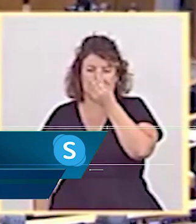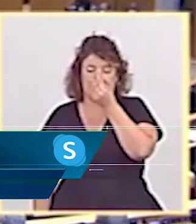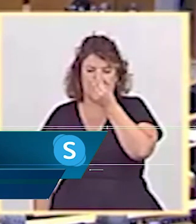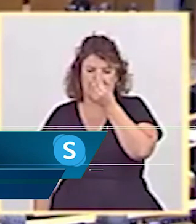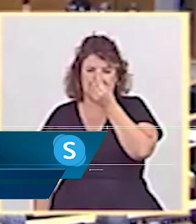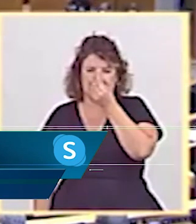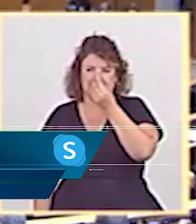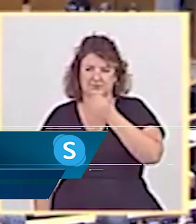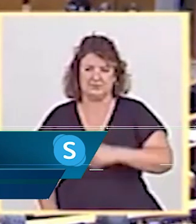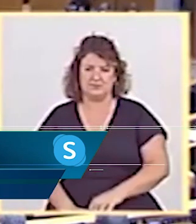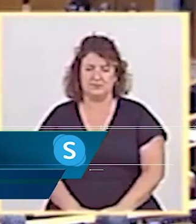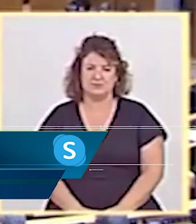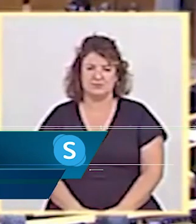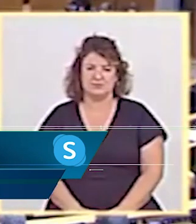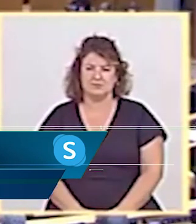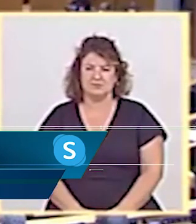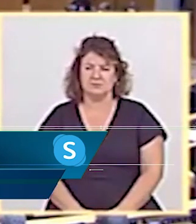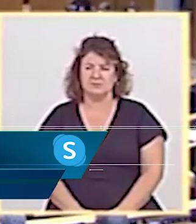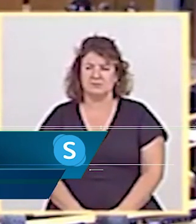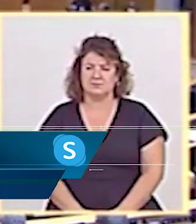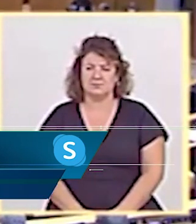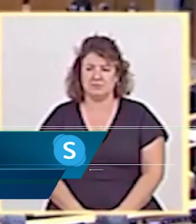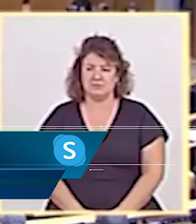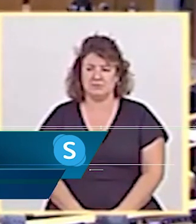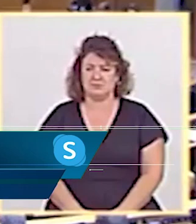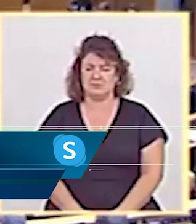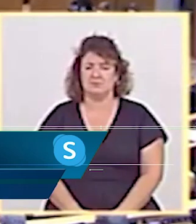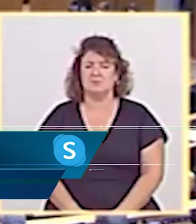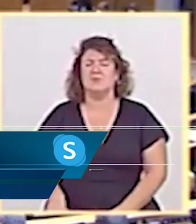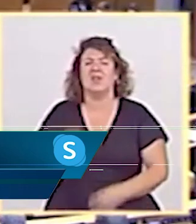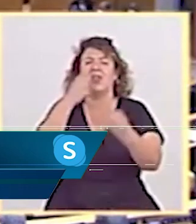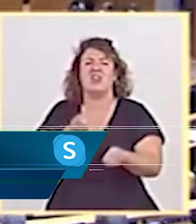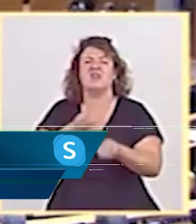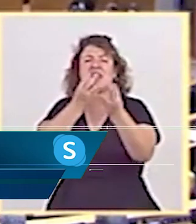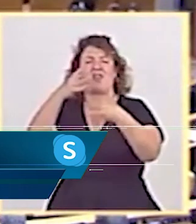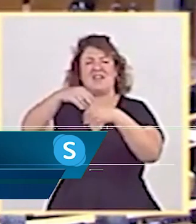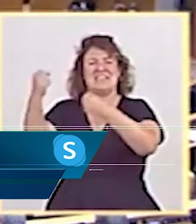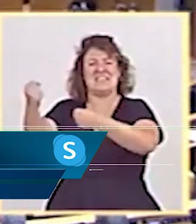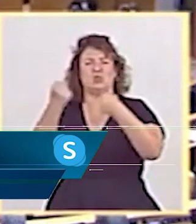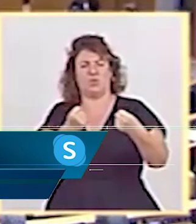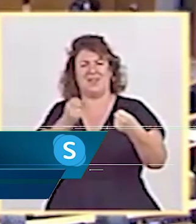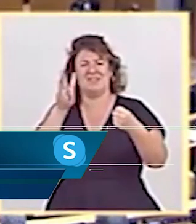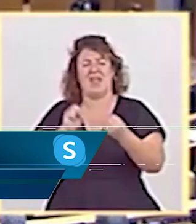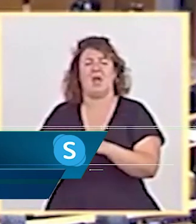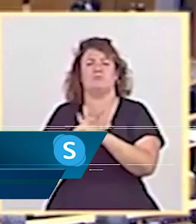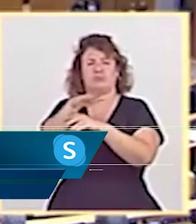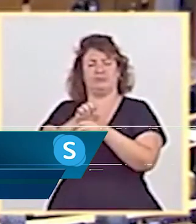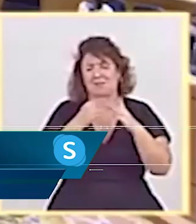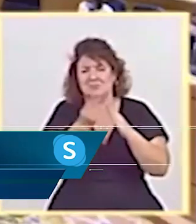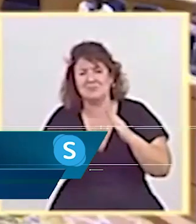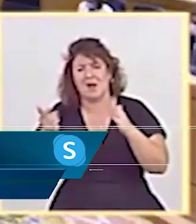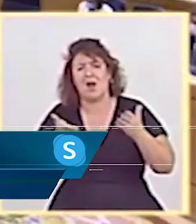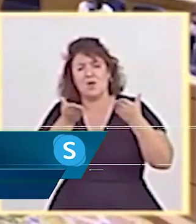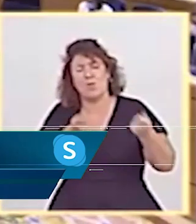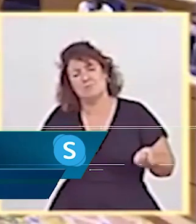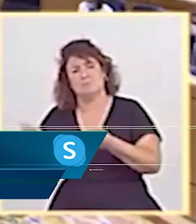anomalía dentro del continente europeo. Estas cuestiones que se llevan haciendo en España en los últimos 40 años,